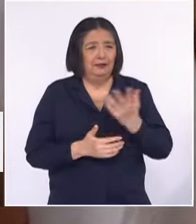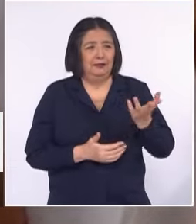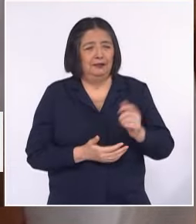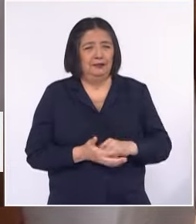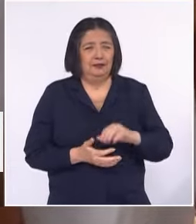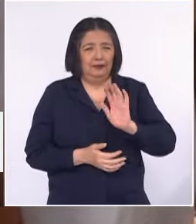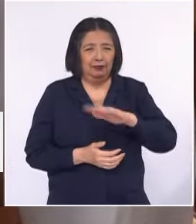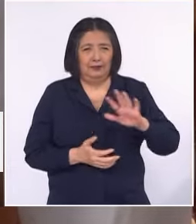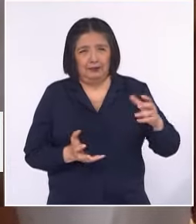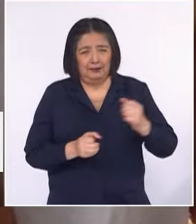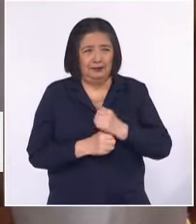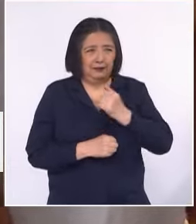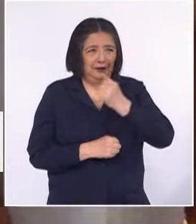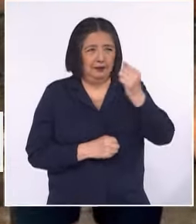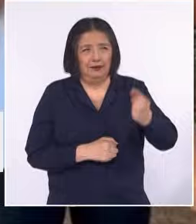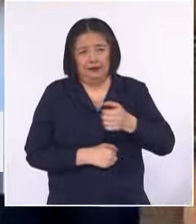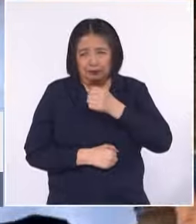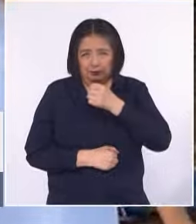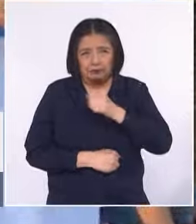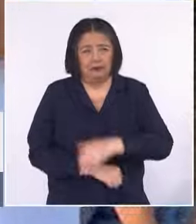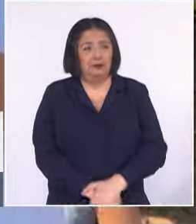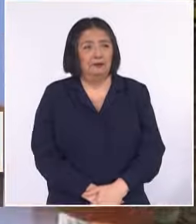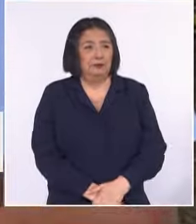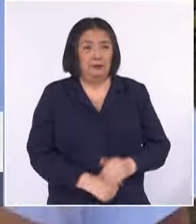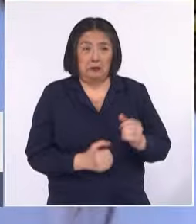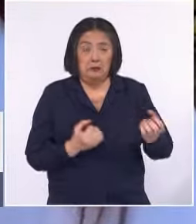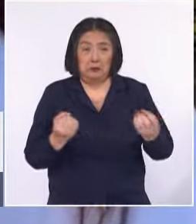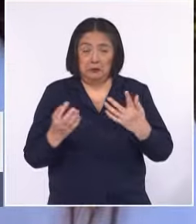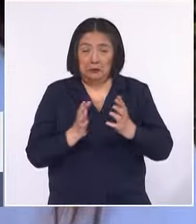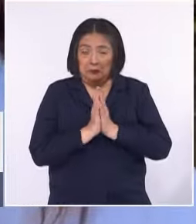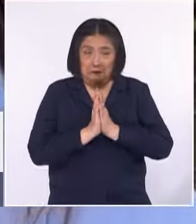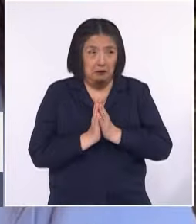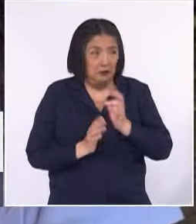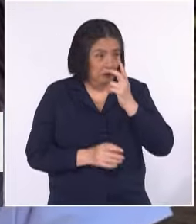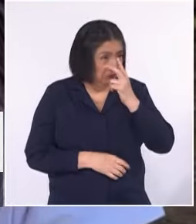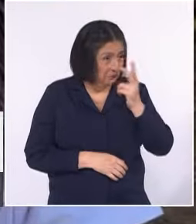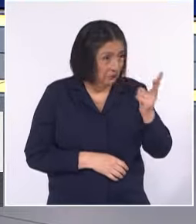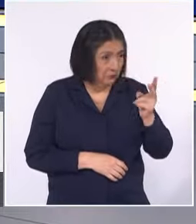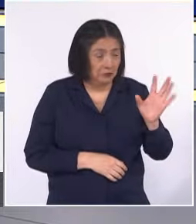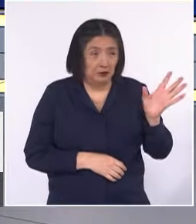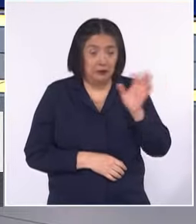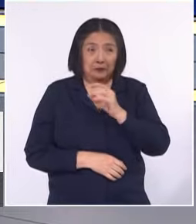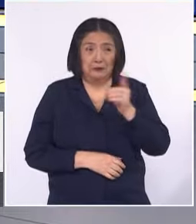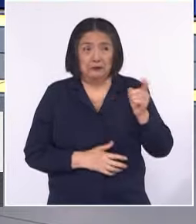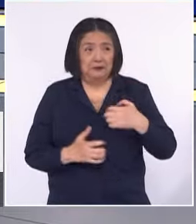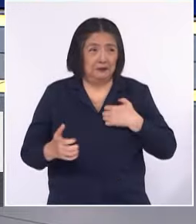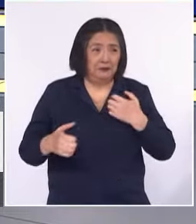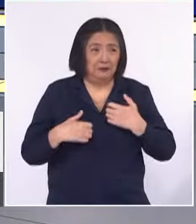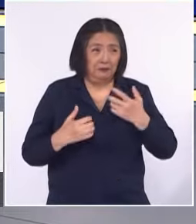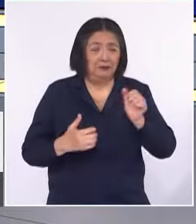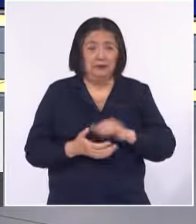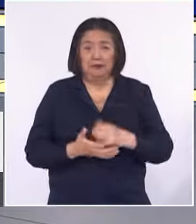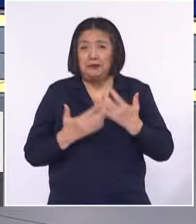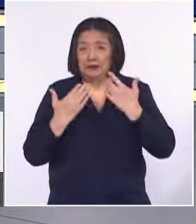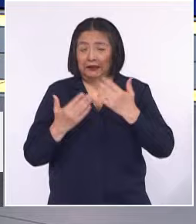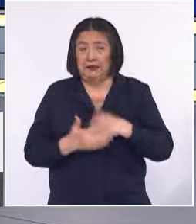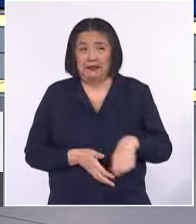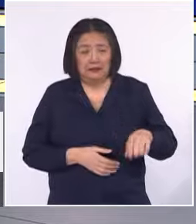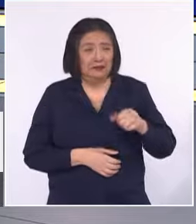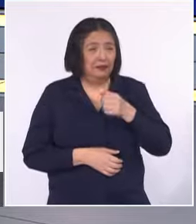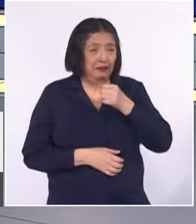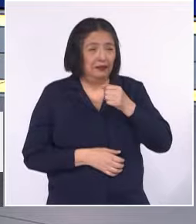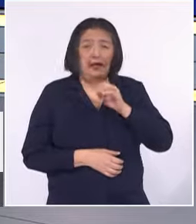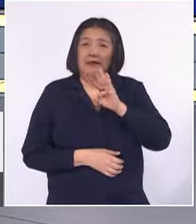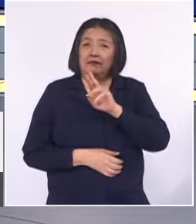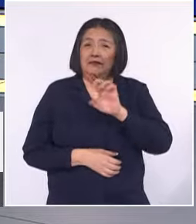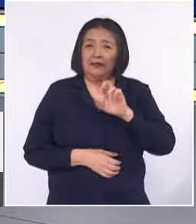que han ganado este mini reportaje. Cuéntanos, por favor, ahí vemos a todos sus compañeros, me imagino emocionados, porque gracias a Briana hemos podido